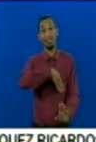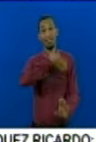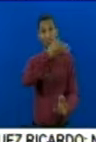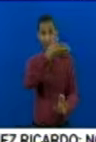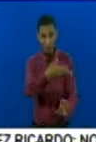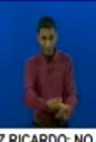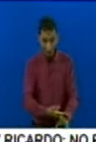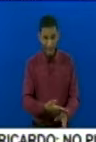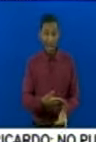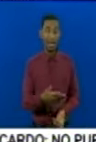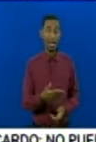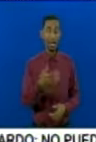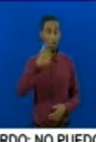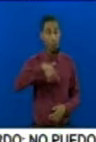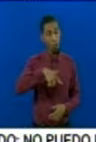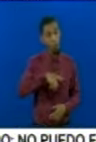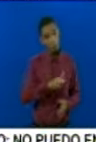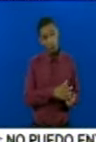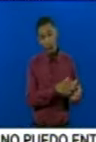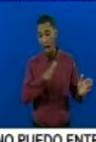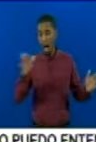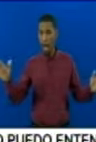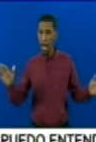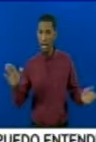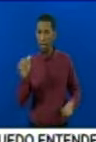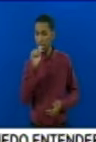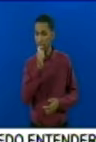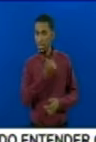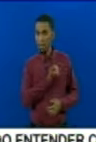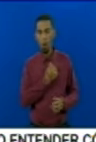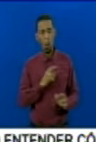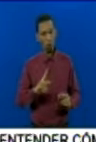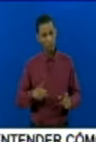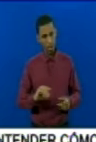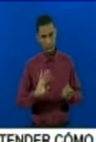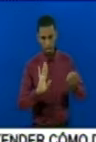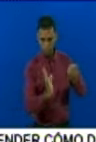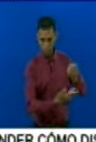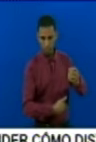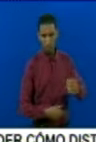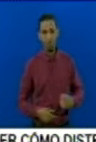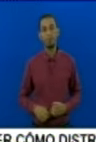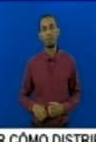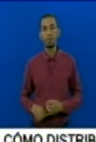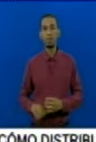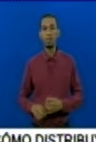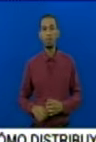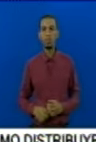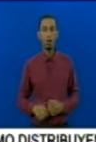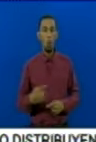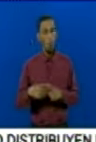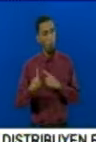año se retoma la zafra azucarera. Muchísimas gracias. ¿Qué otros asuntos en la estrategia?